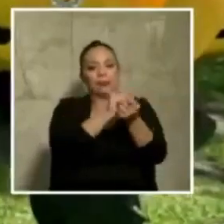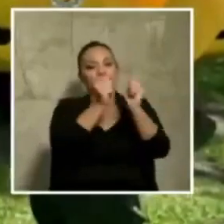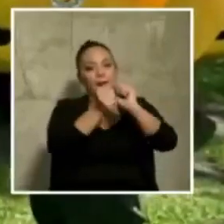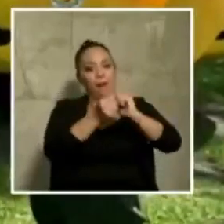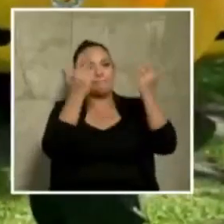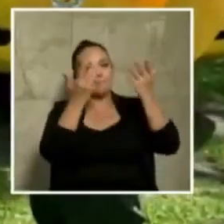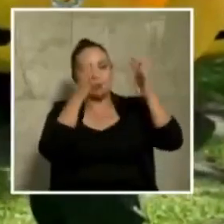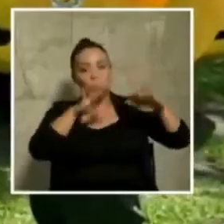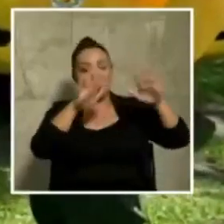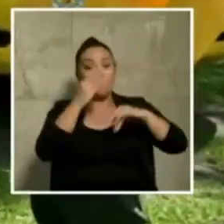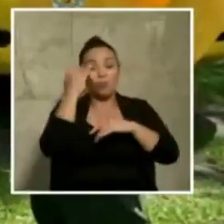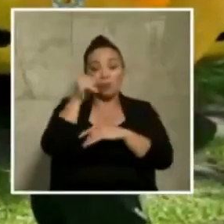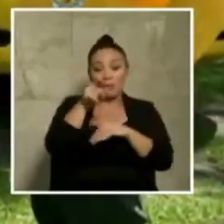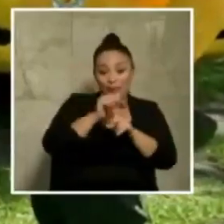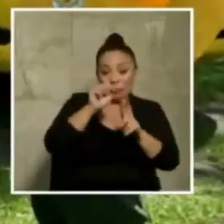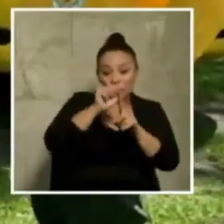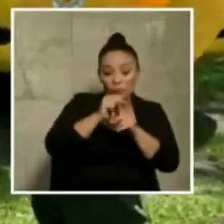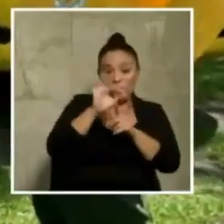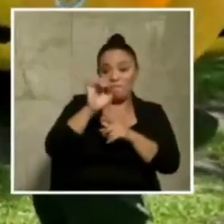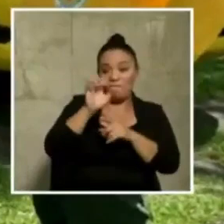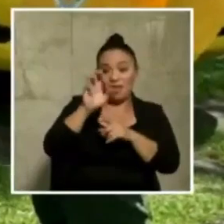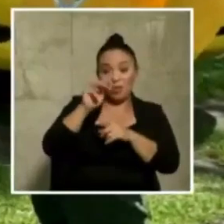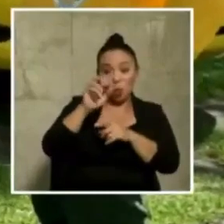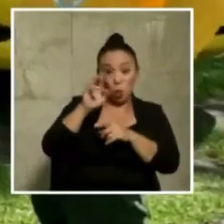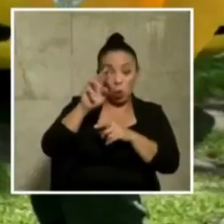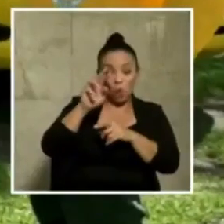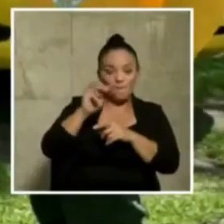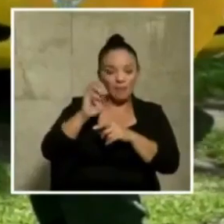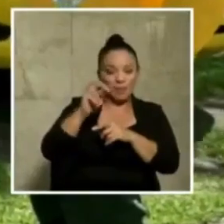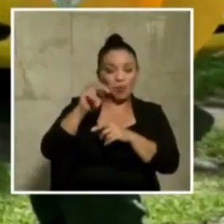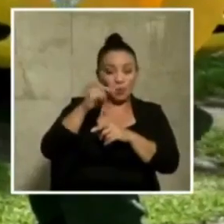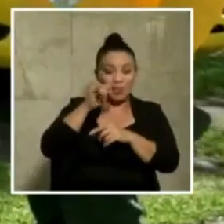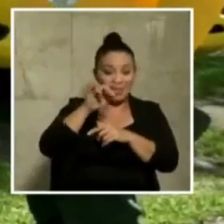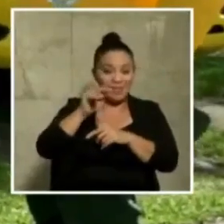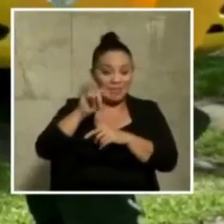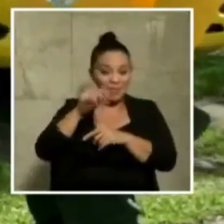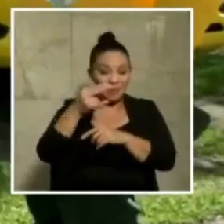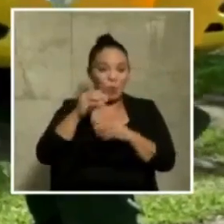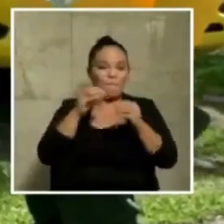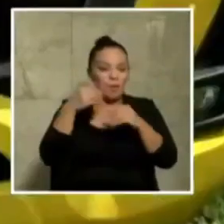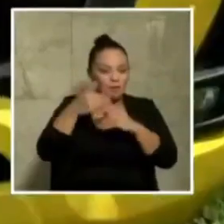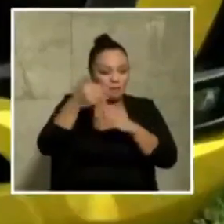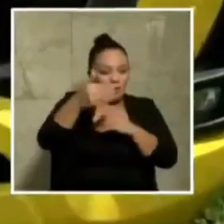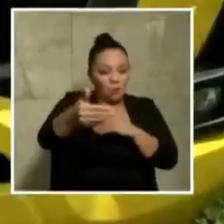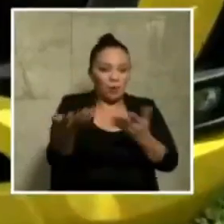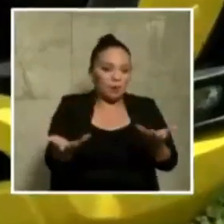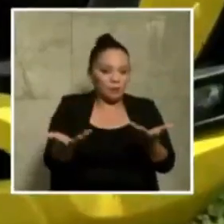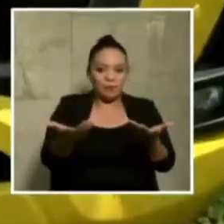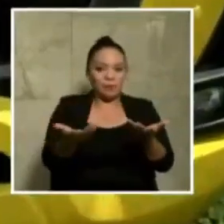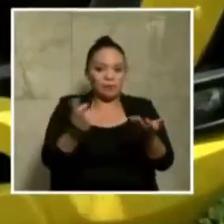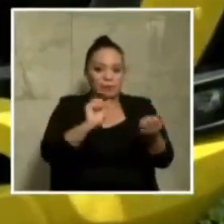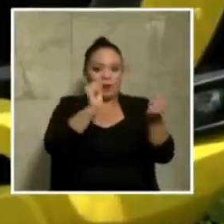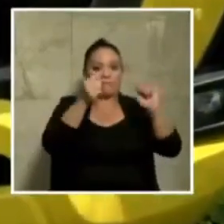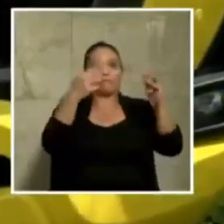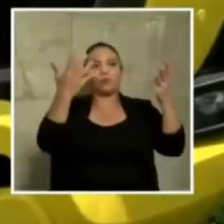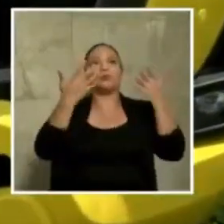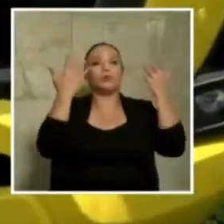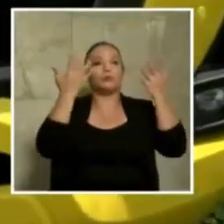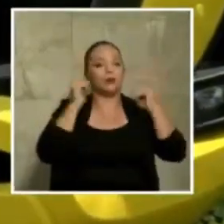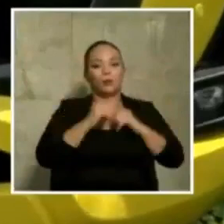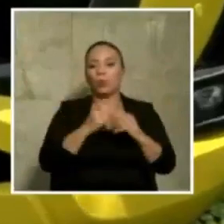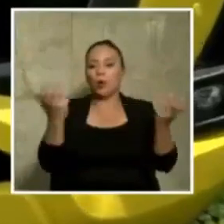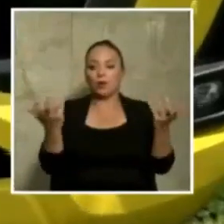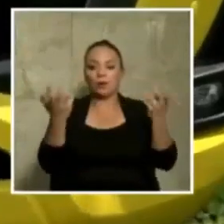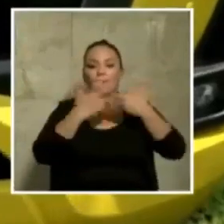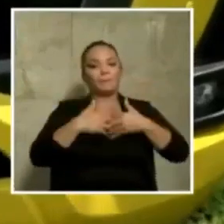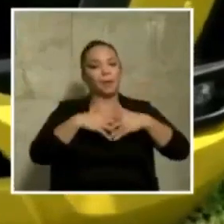va a ser cada vez un poco más profundo, más frecuente, debido al cambio climático. Adaptarnos al cambio climático fue